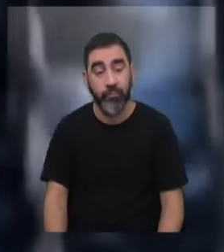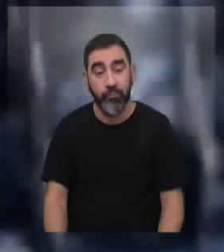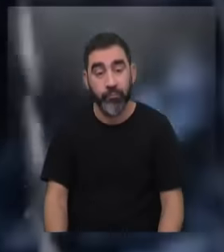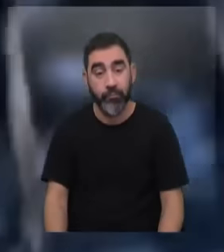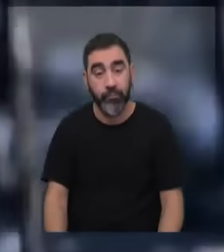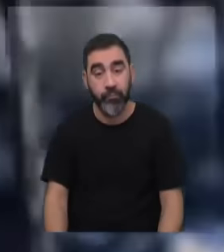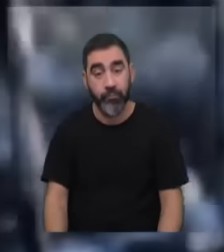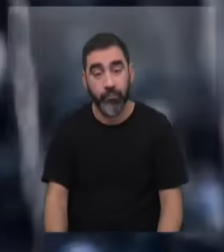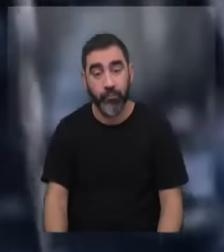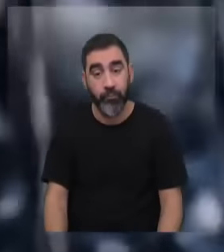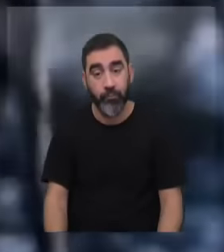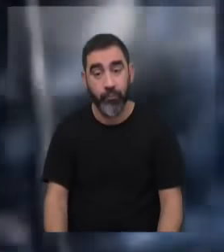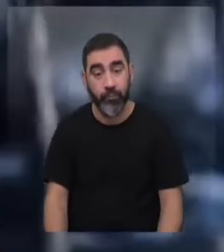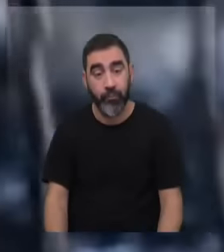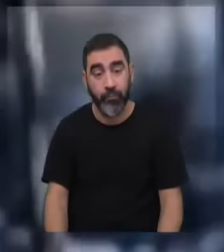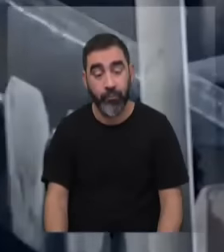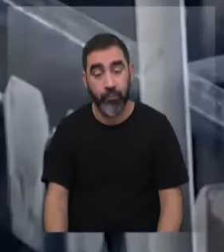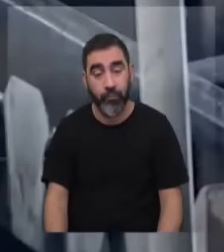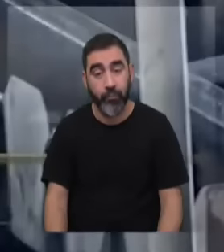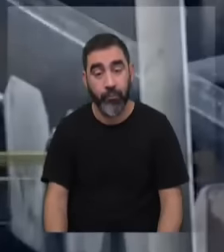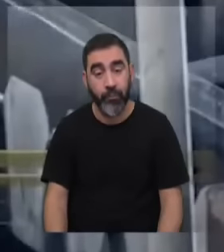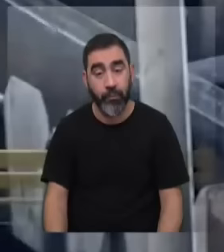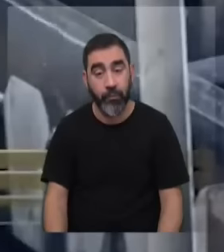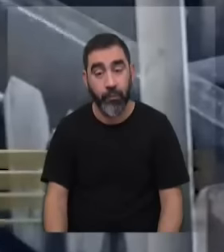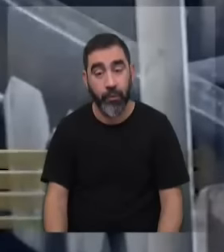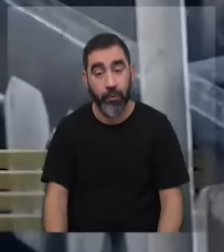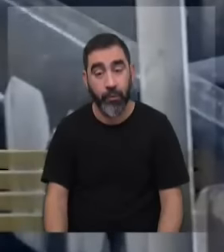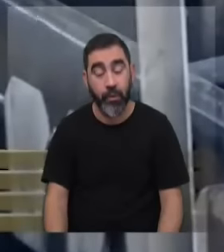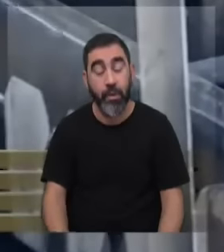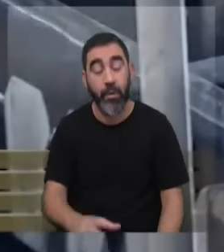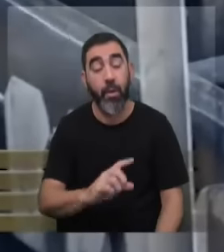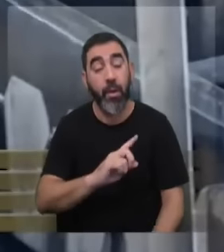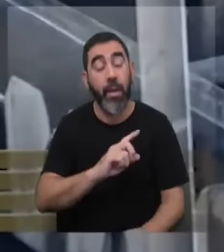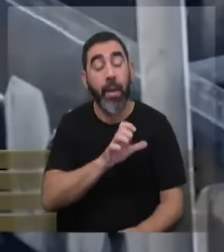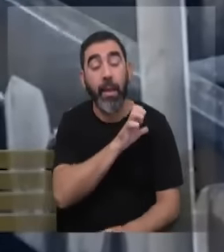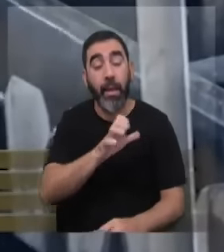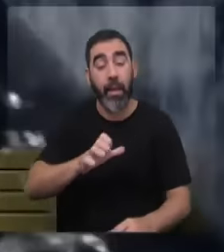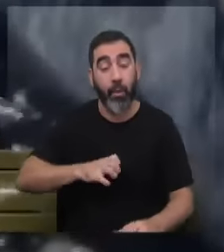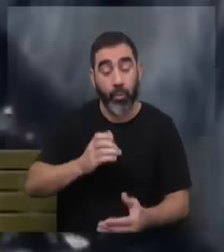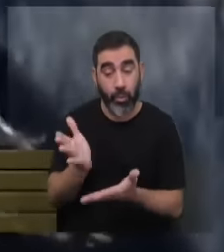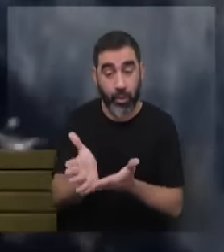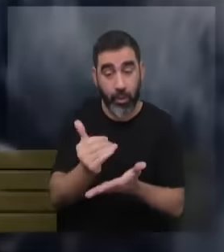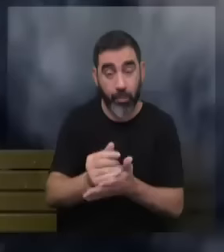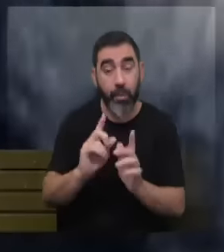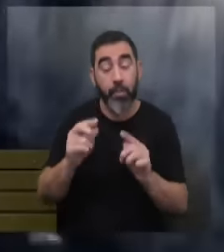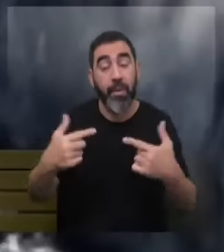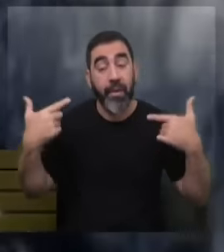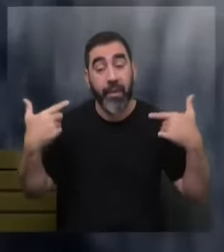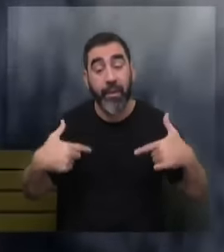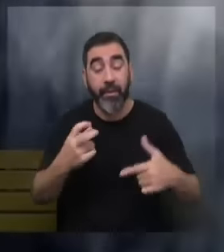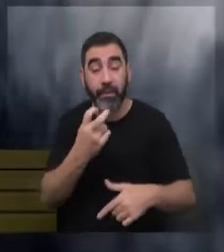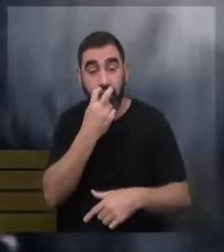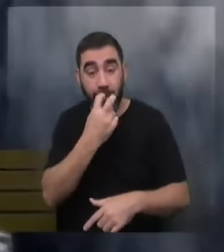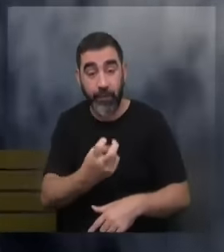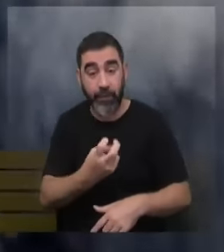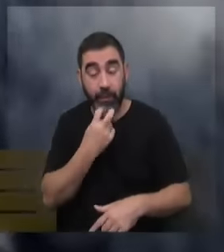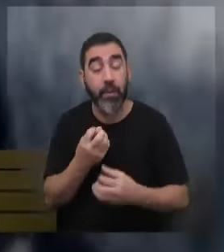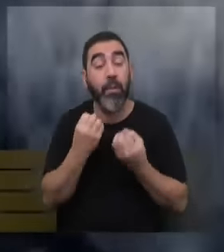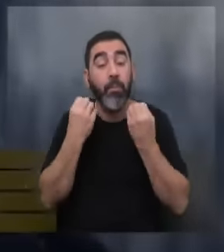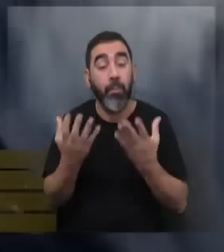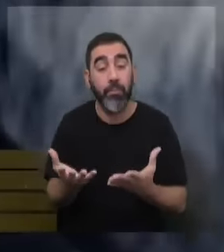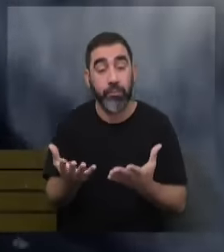este que se disponga por parte digamos del ejecutivo departamental de la propia intendenta ya que digamos